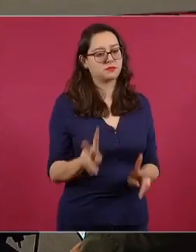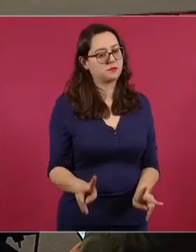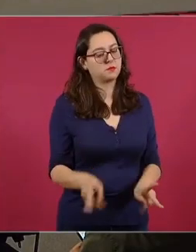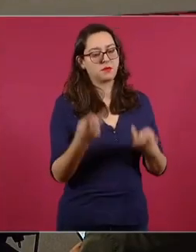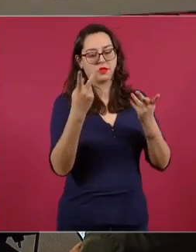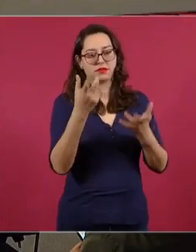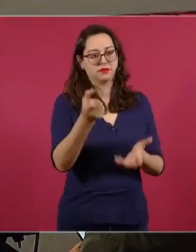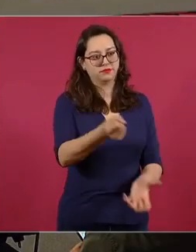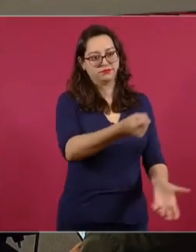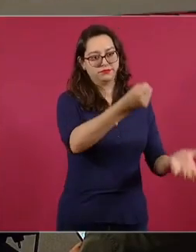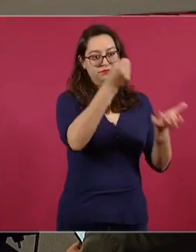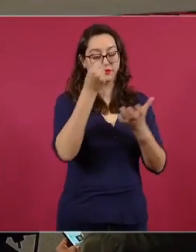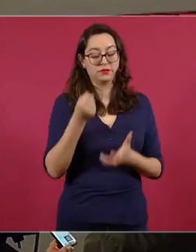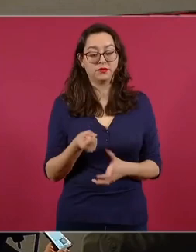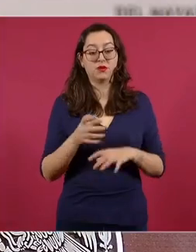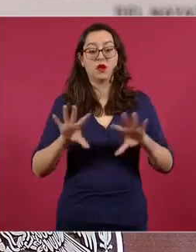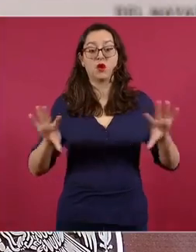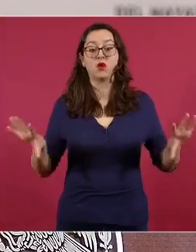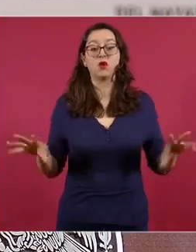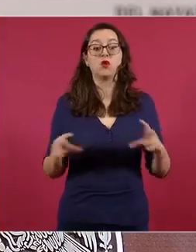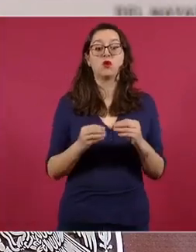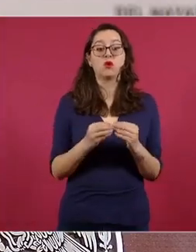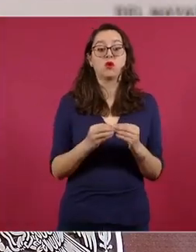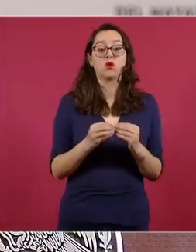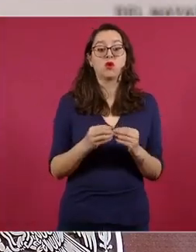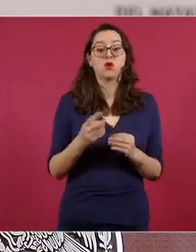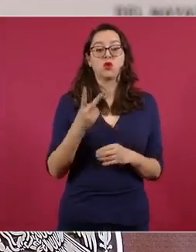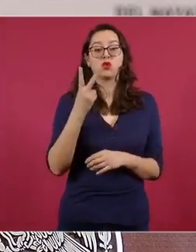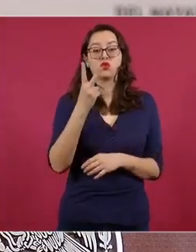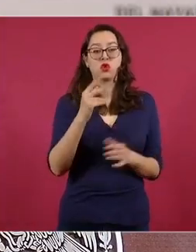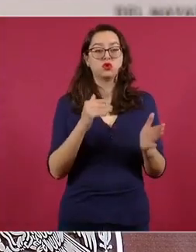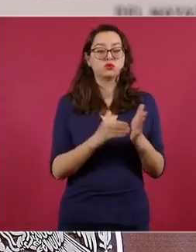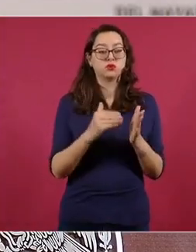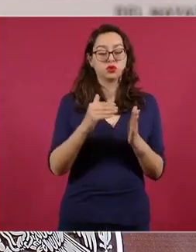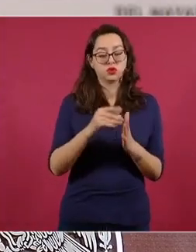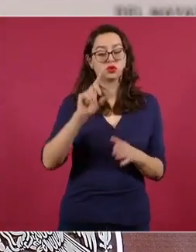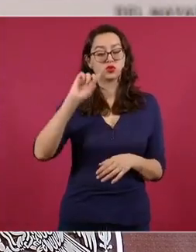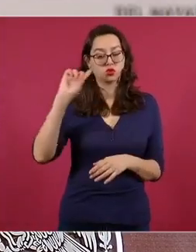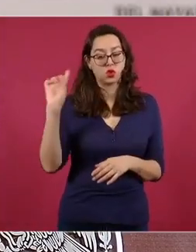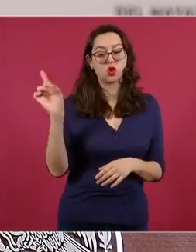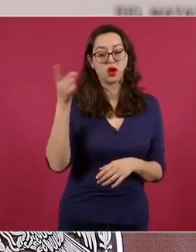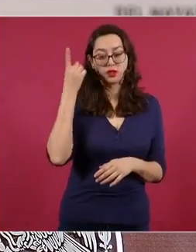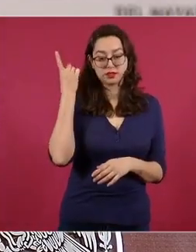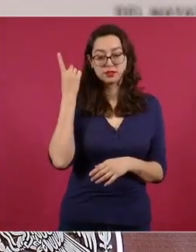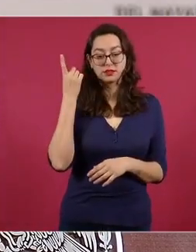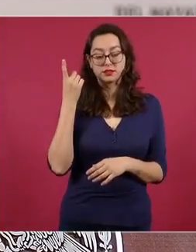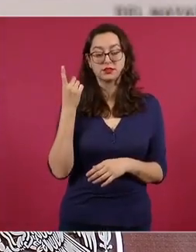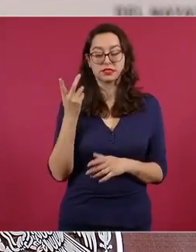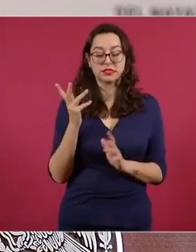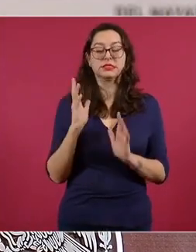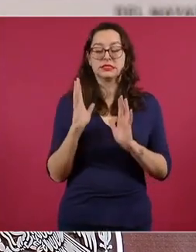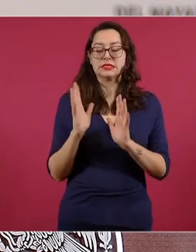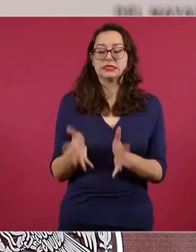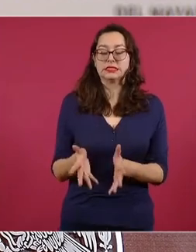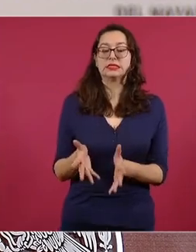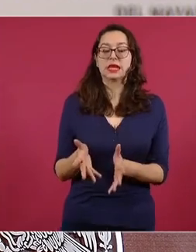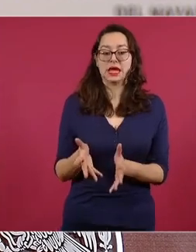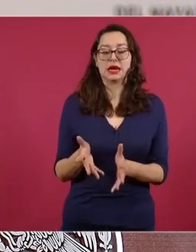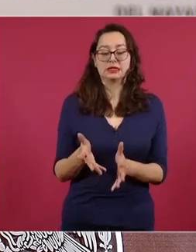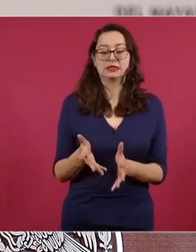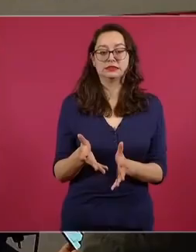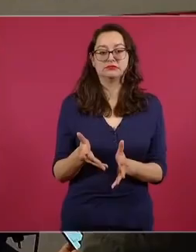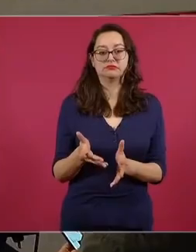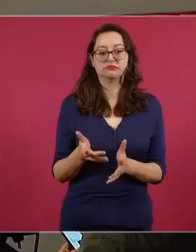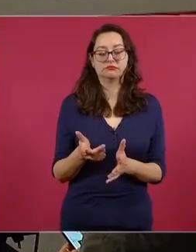no se ha vendido todavía, en total son alrededor de $2 millones, que ya fueron, la parte